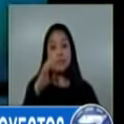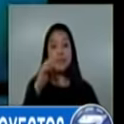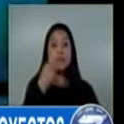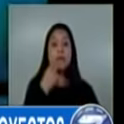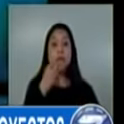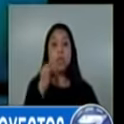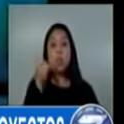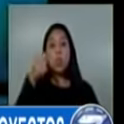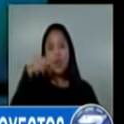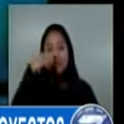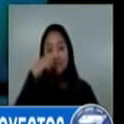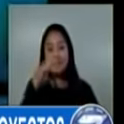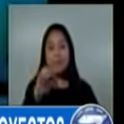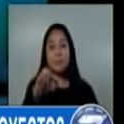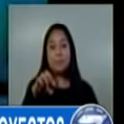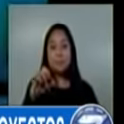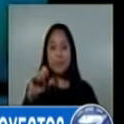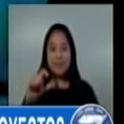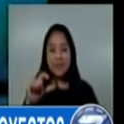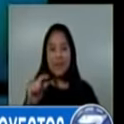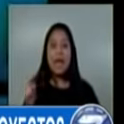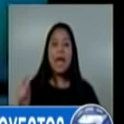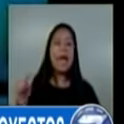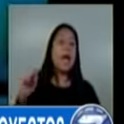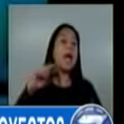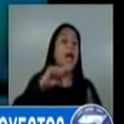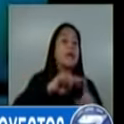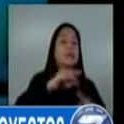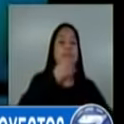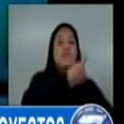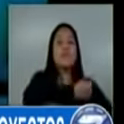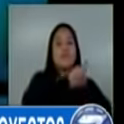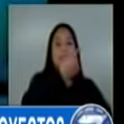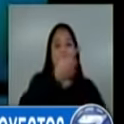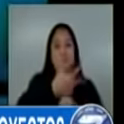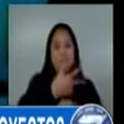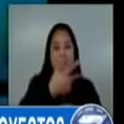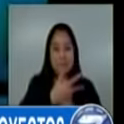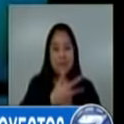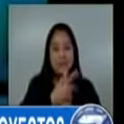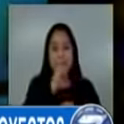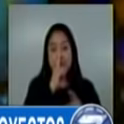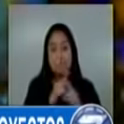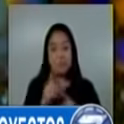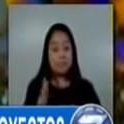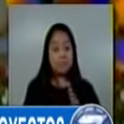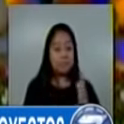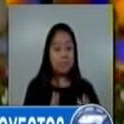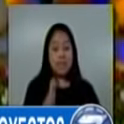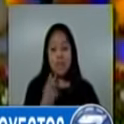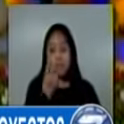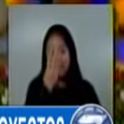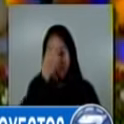la frontera con Guatemala. El Tren Maya,